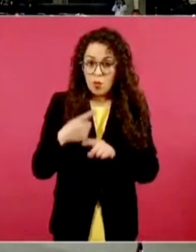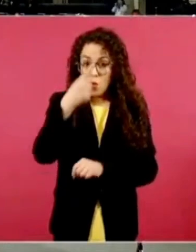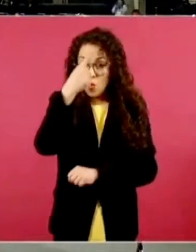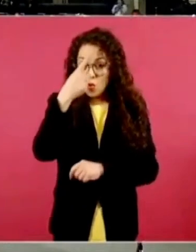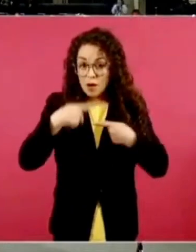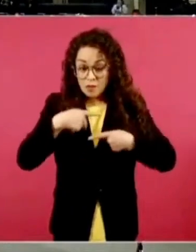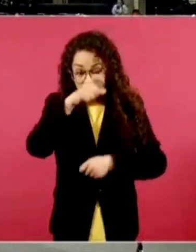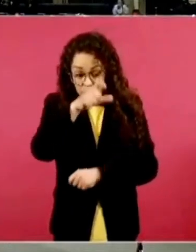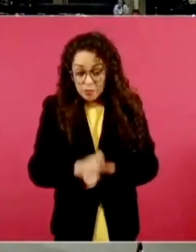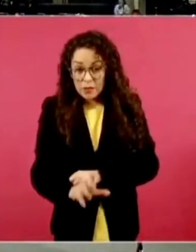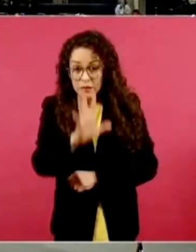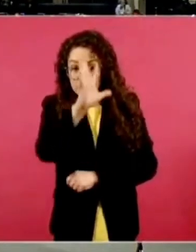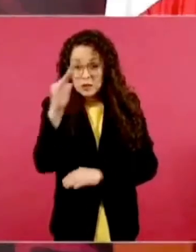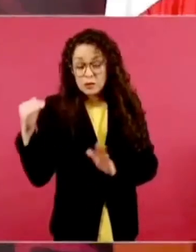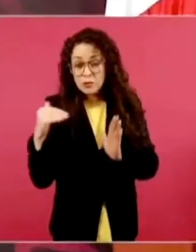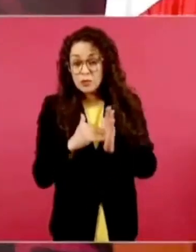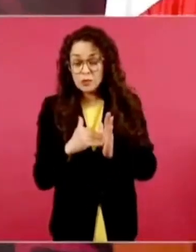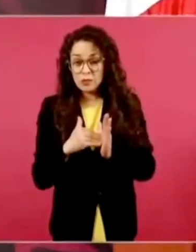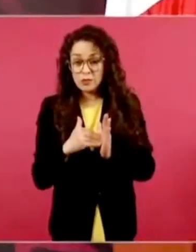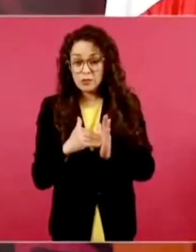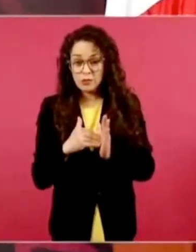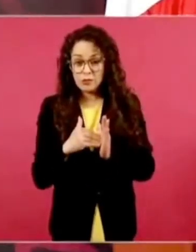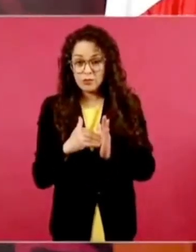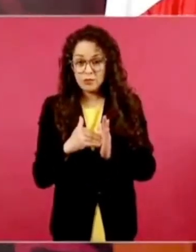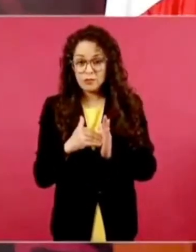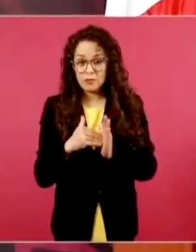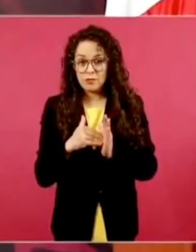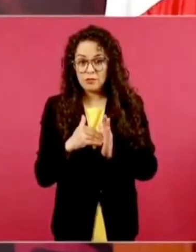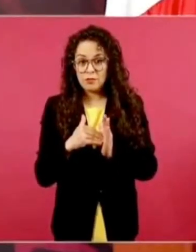5,000 pesos por reclusos diarios.